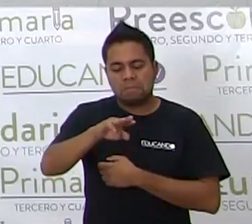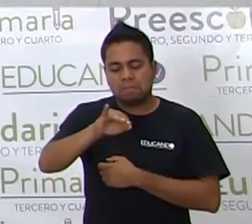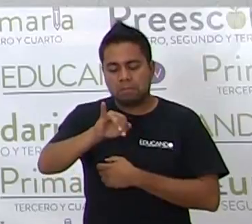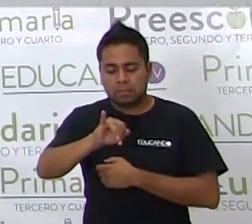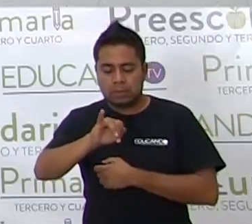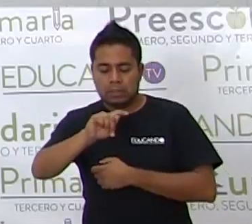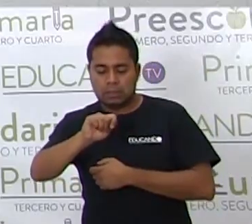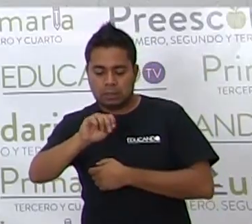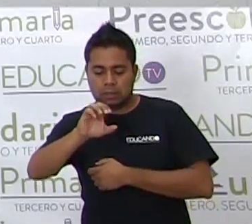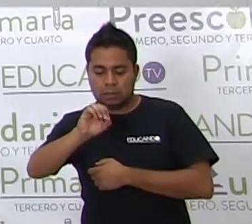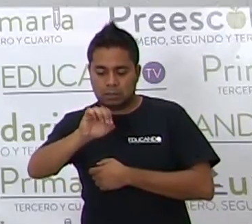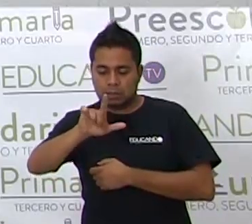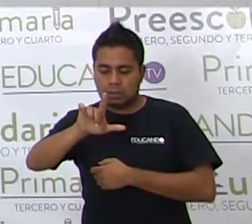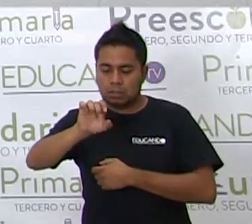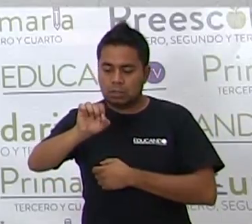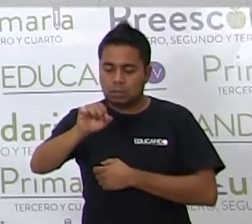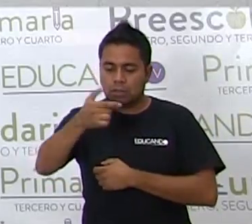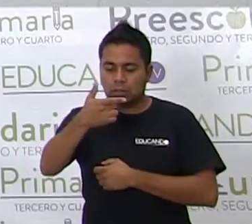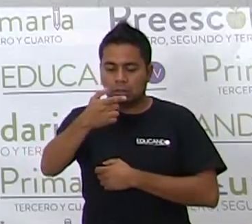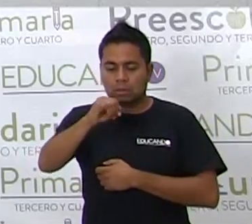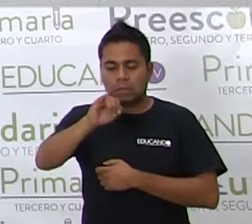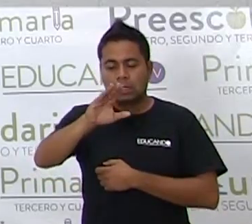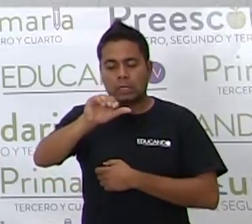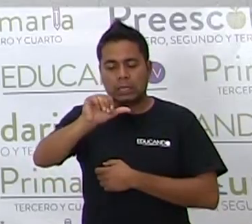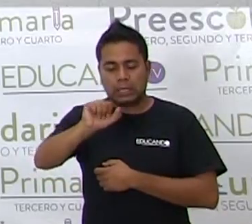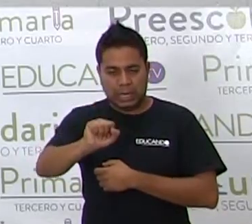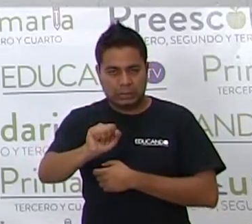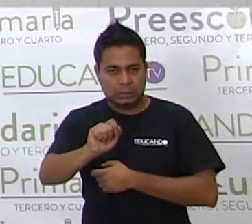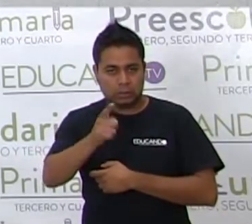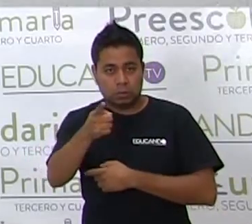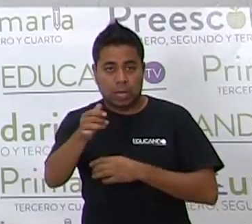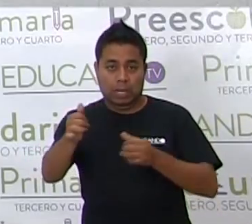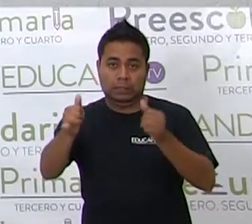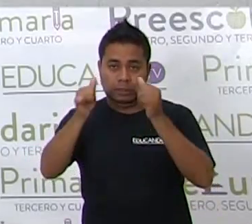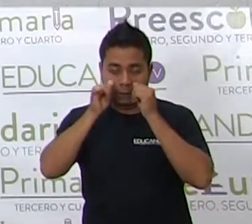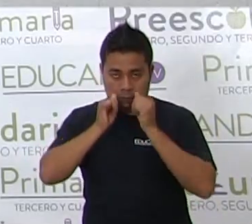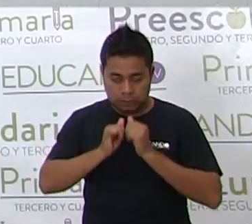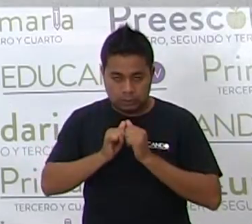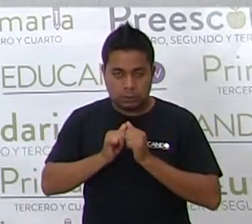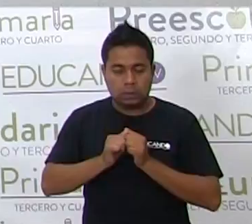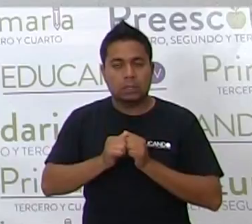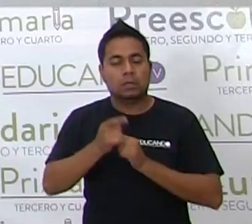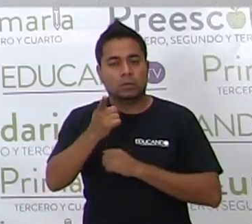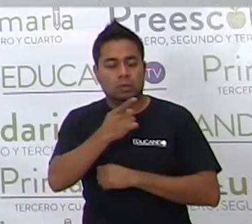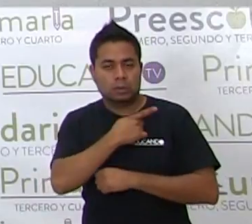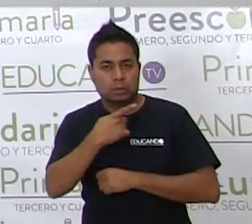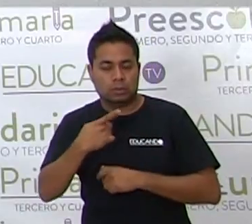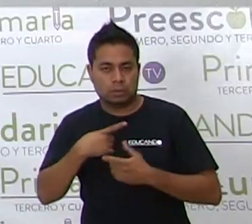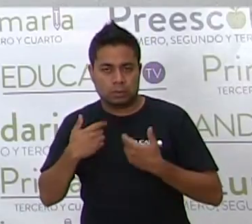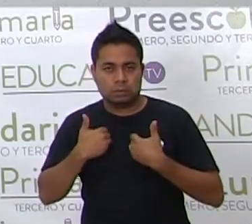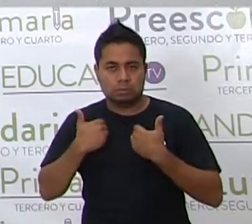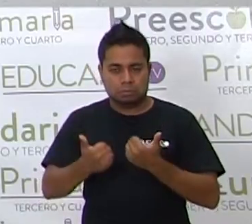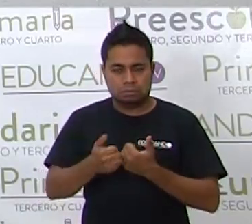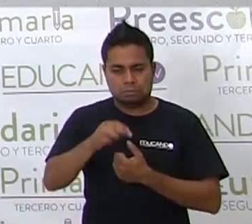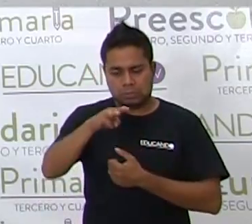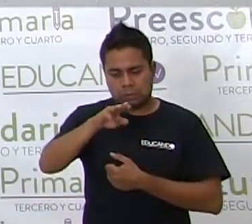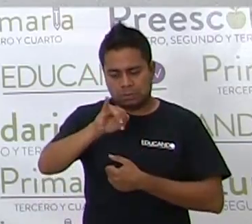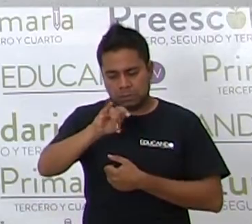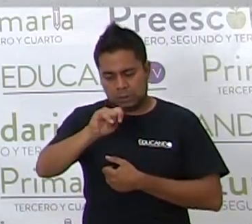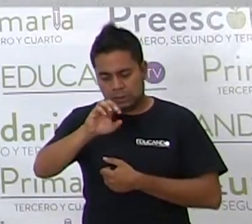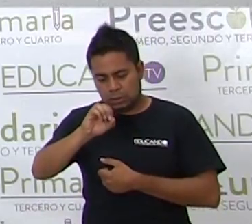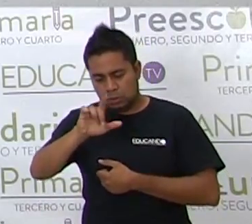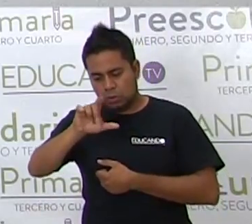mitológicas. Mucha atención, porque en esta parte debemos de entender que la mitología y